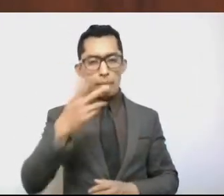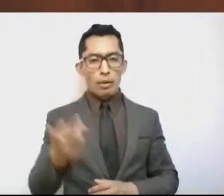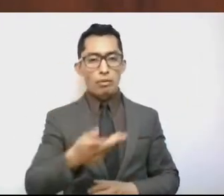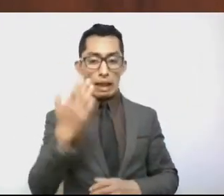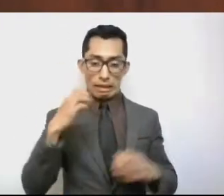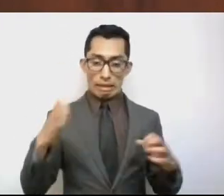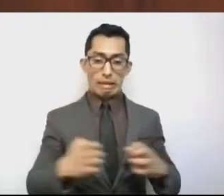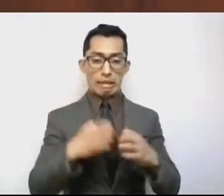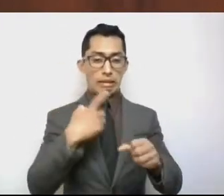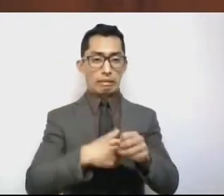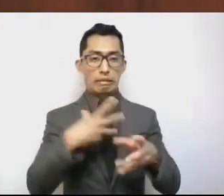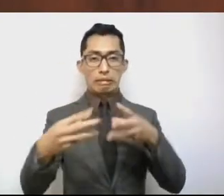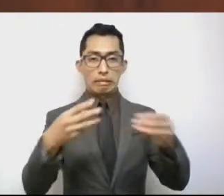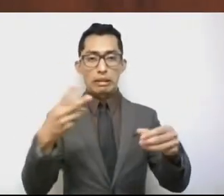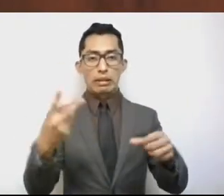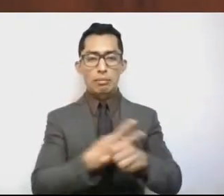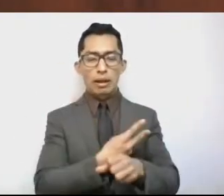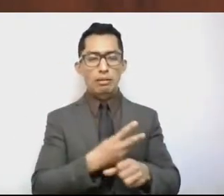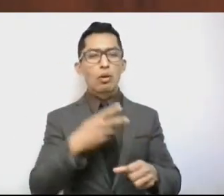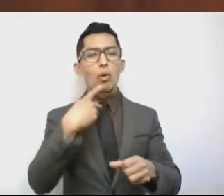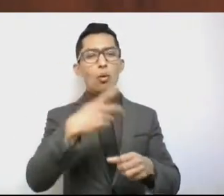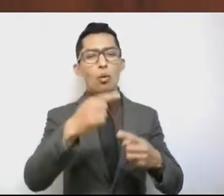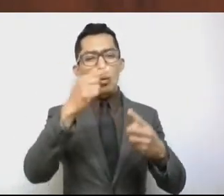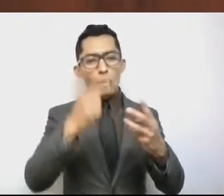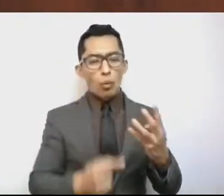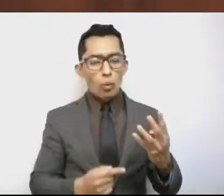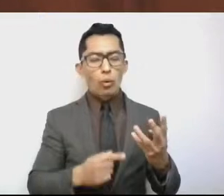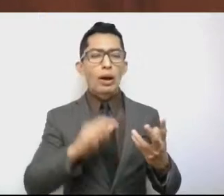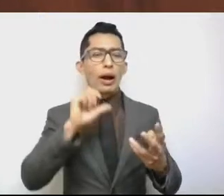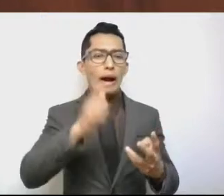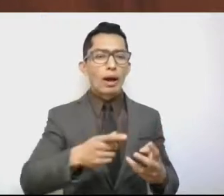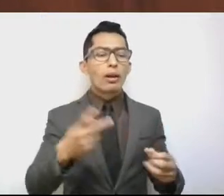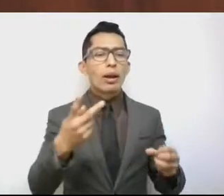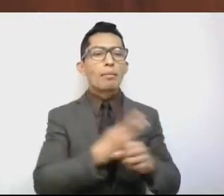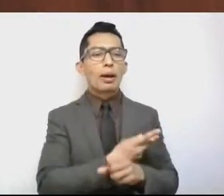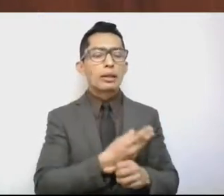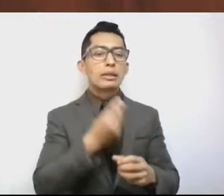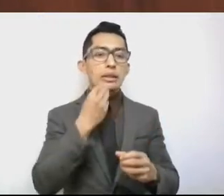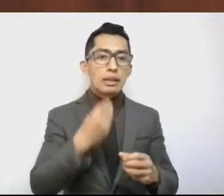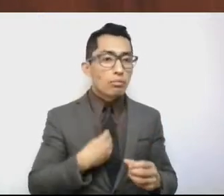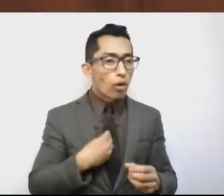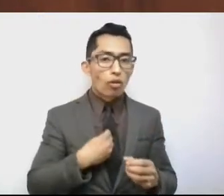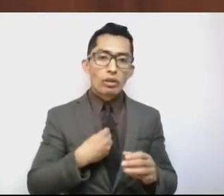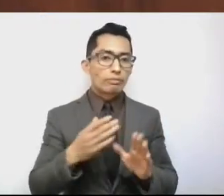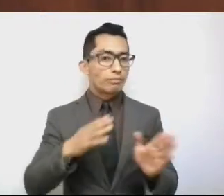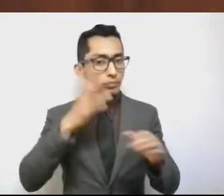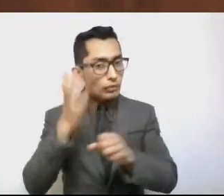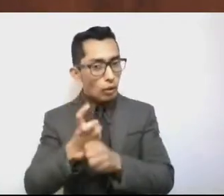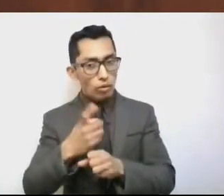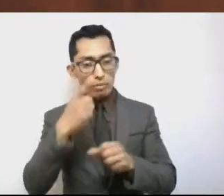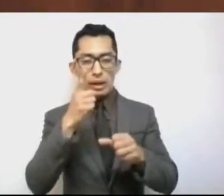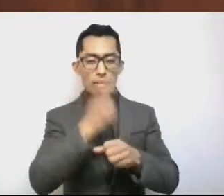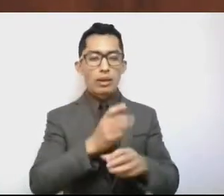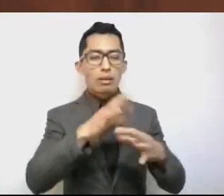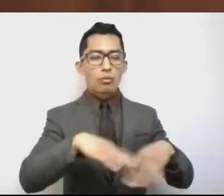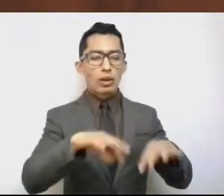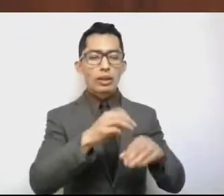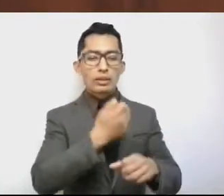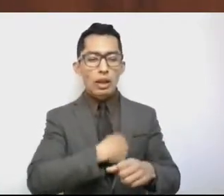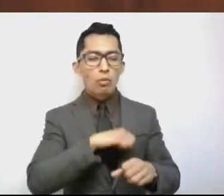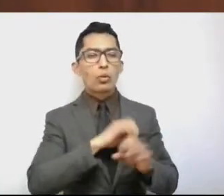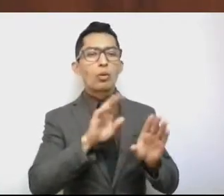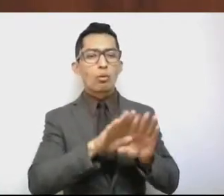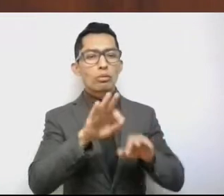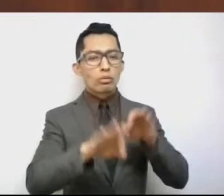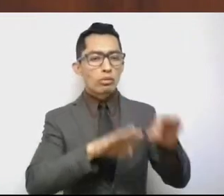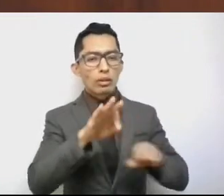sanitaria, rubros en los cuales se tuvieron que sacrificar para darle soporte al sector salud. Al final, el manejo de los presupuestos es como